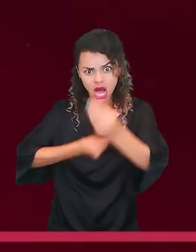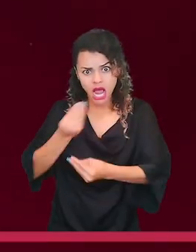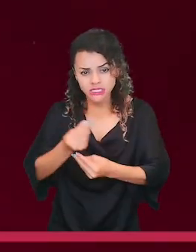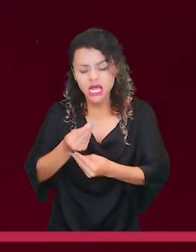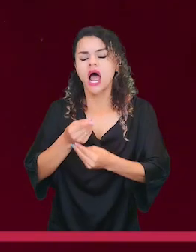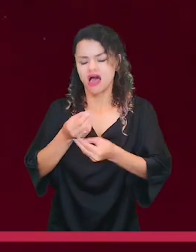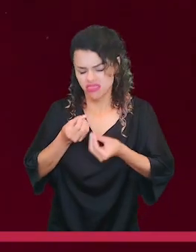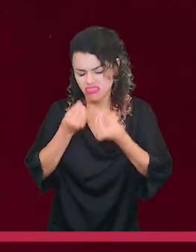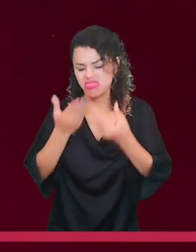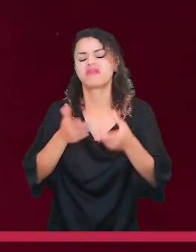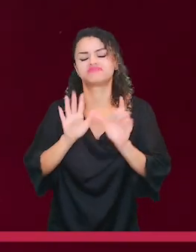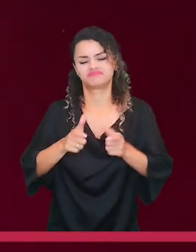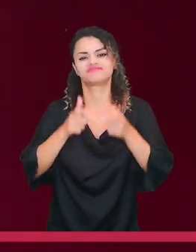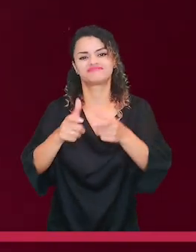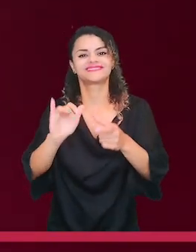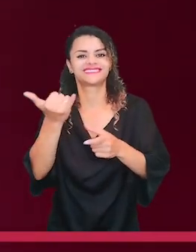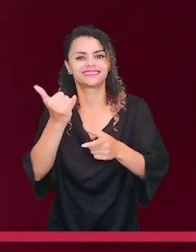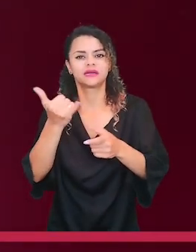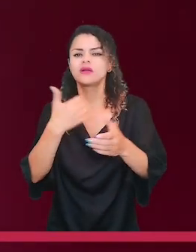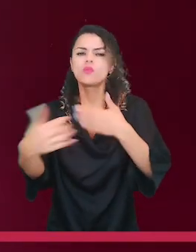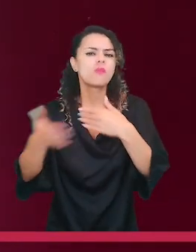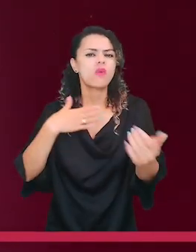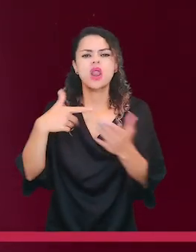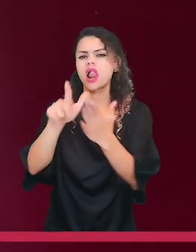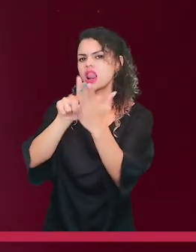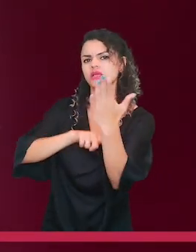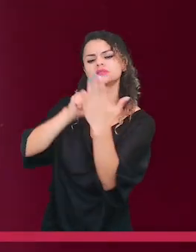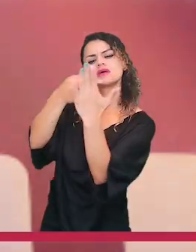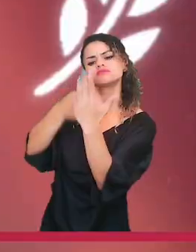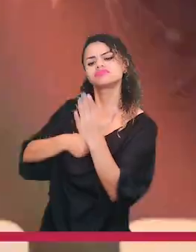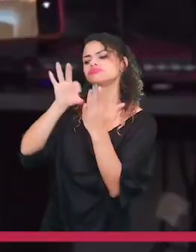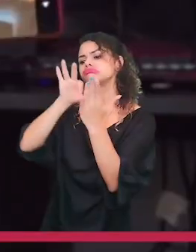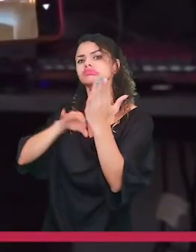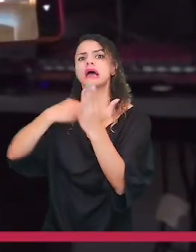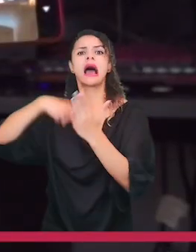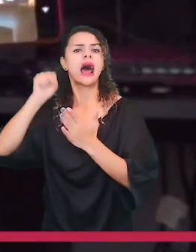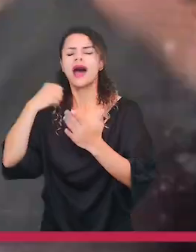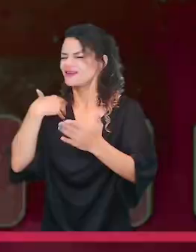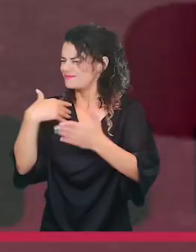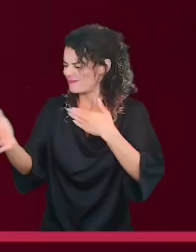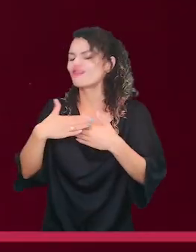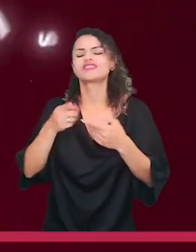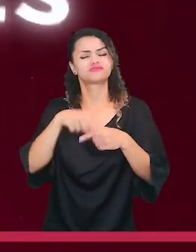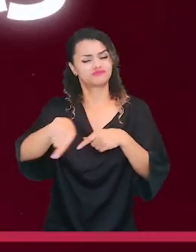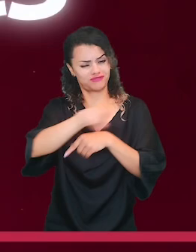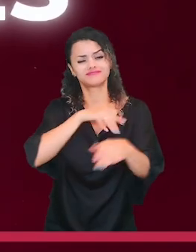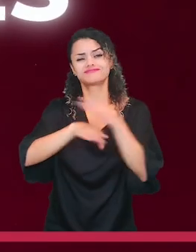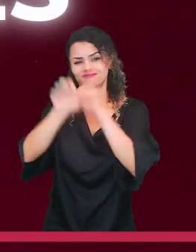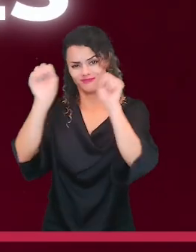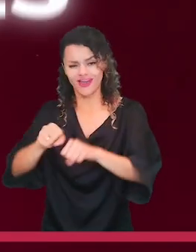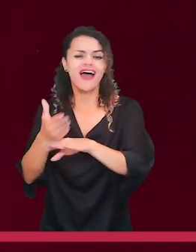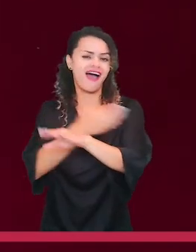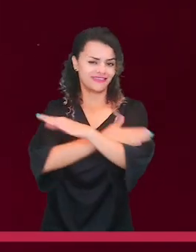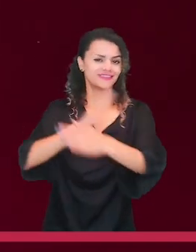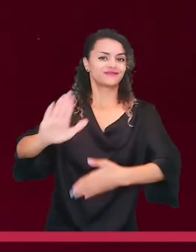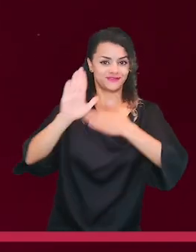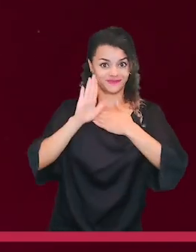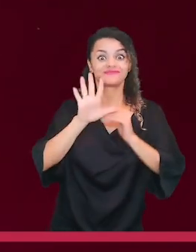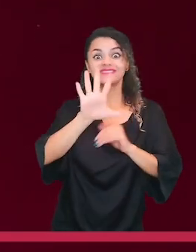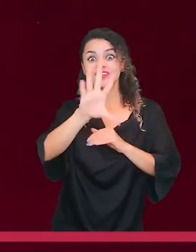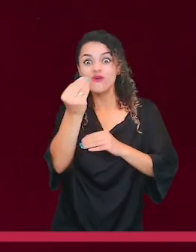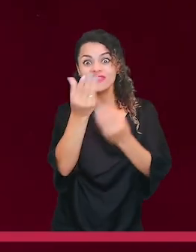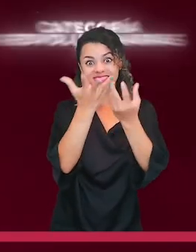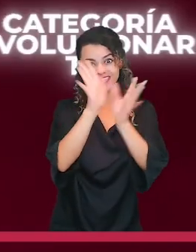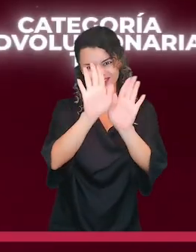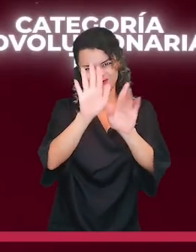hayan o no hayan pasado a la selección oficial. A ustedes se les hizo una promesa, que los primeros 50 cortometrajes que llegaran a cada una de